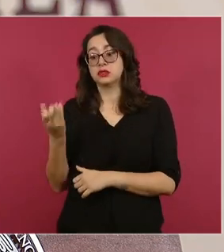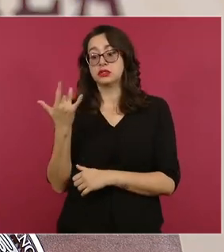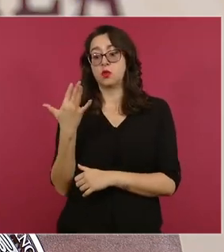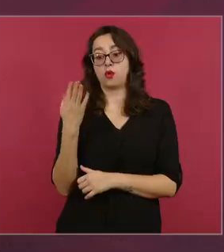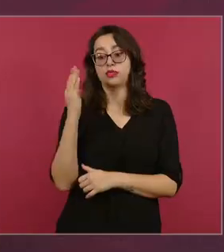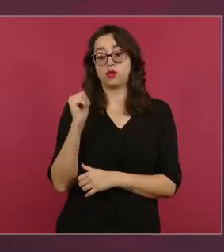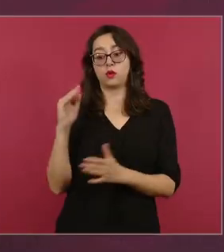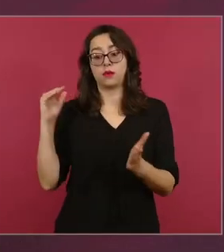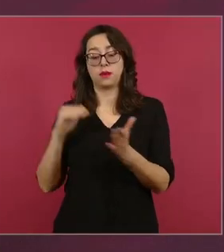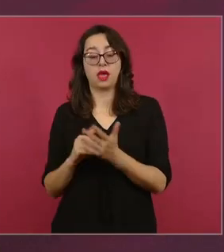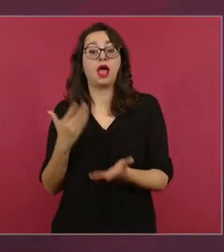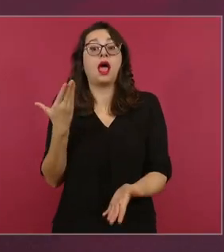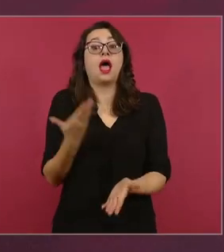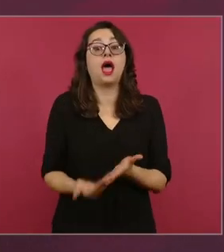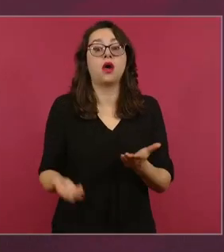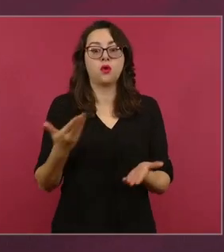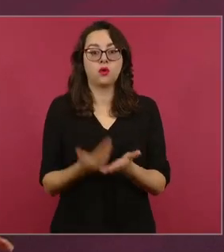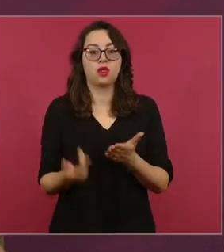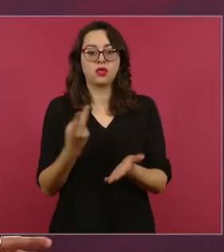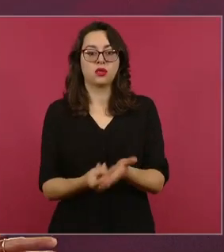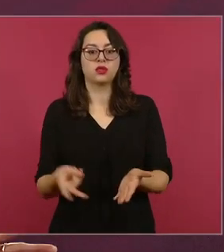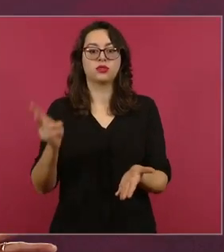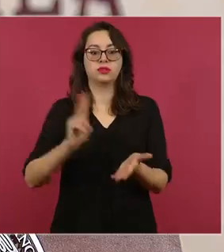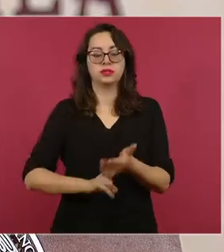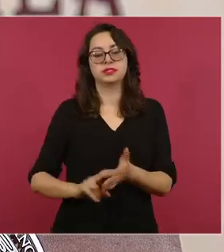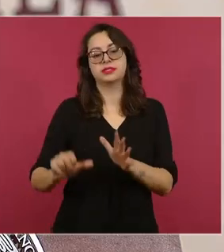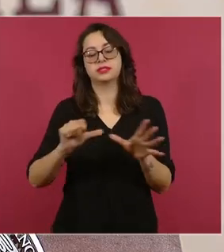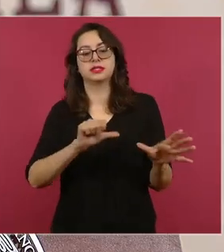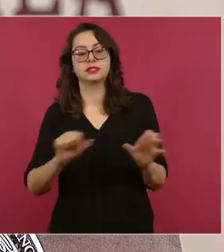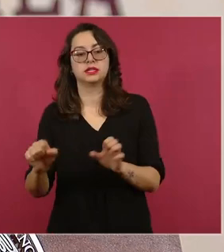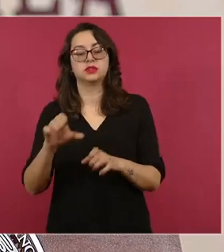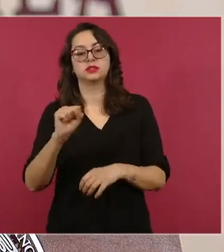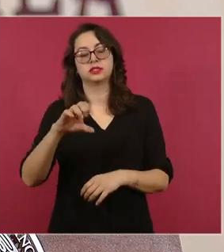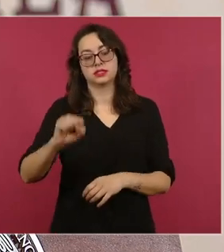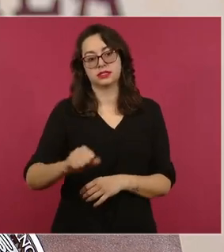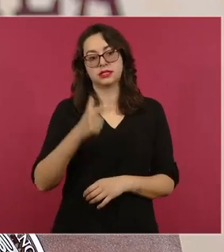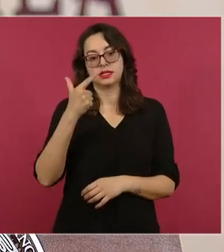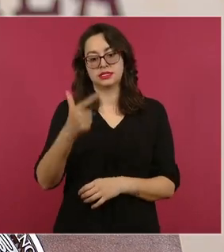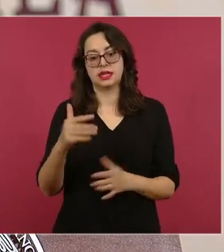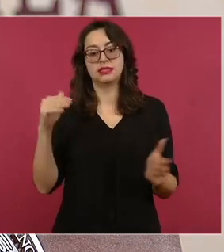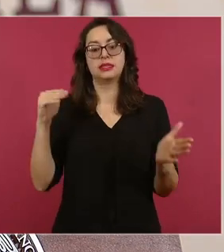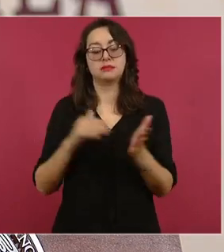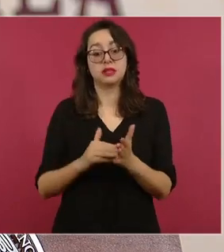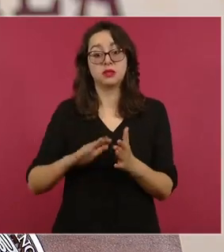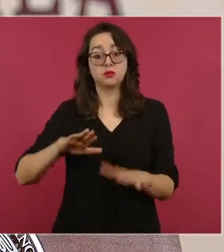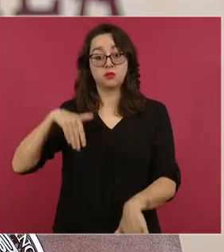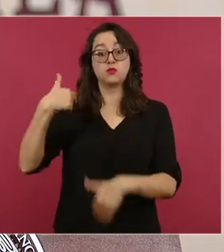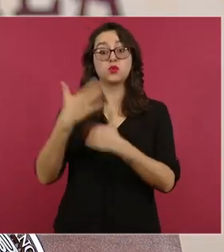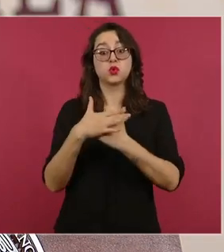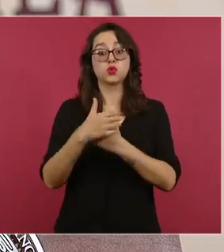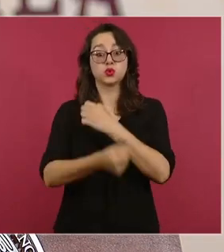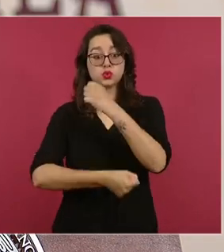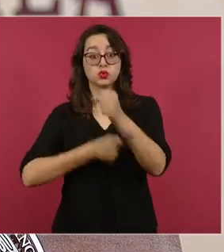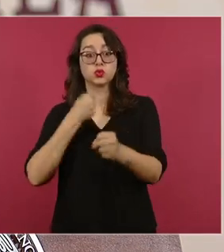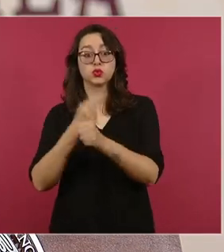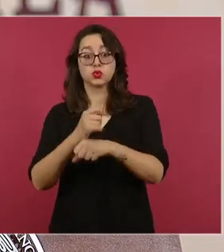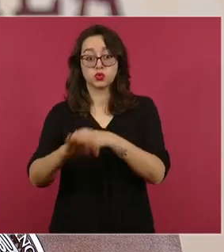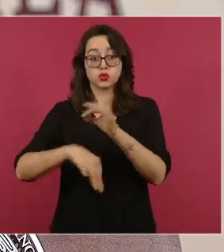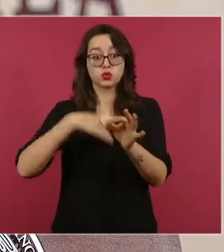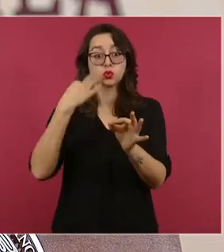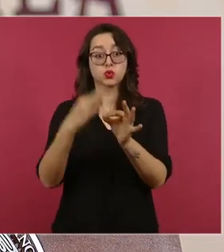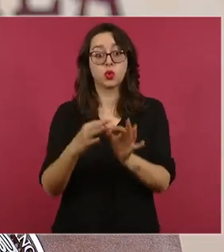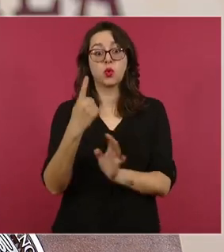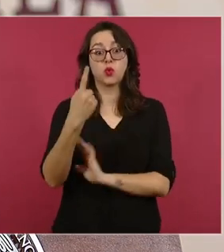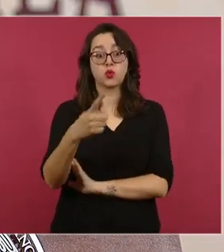ahora estamos en 677 mil barriles. Y vamos a cerrar esta administración con